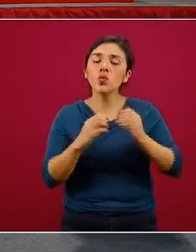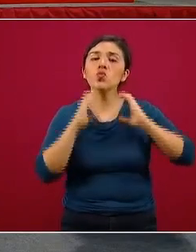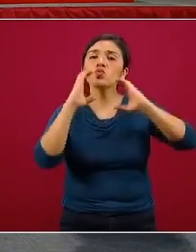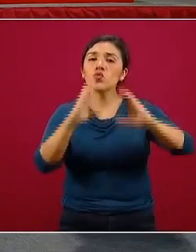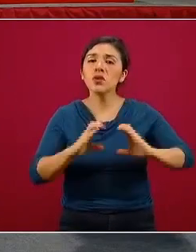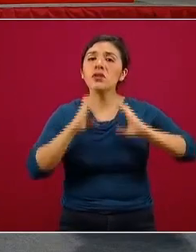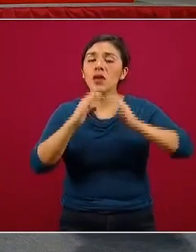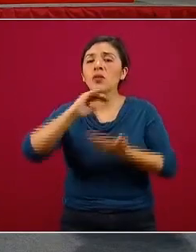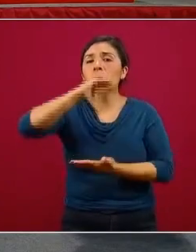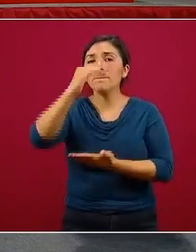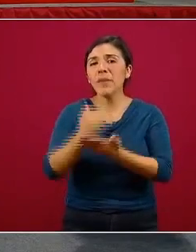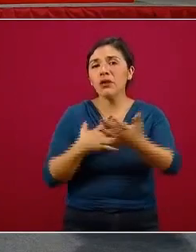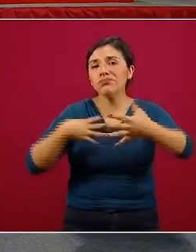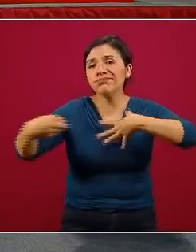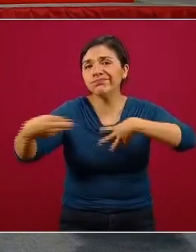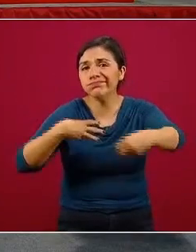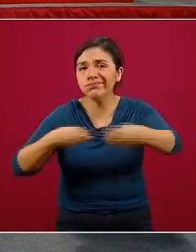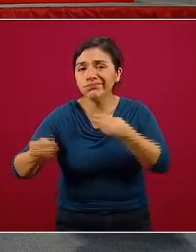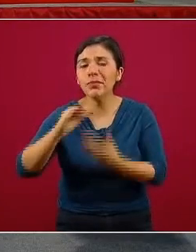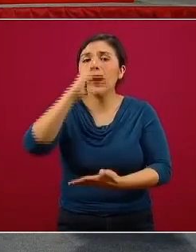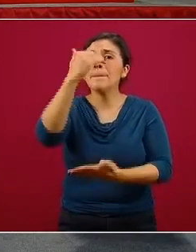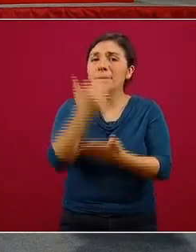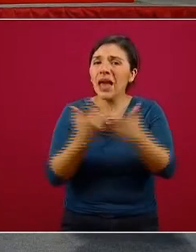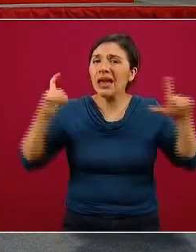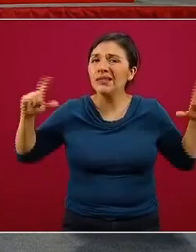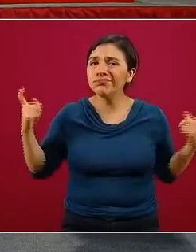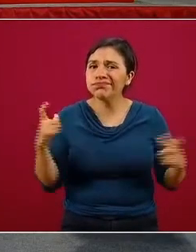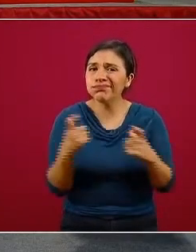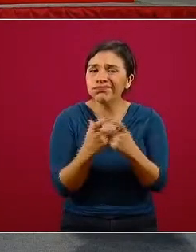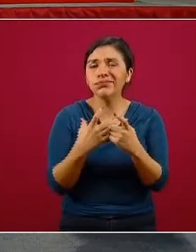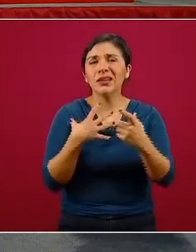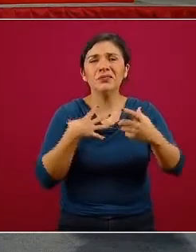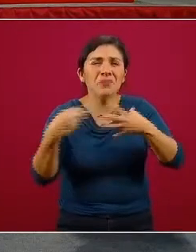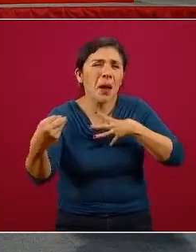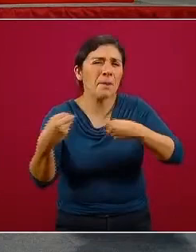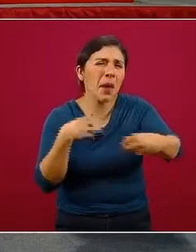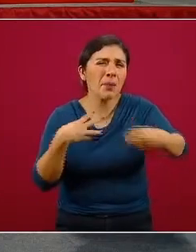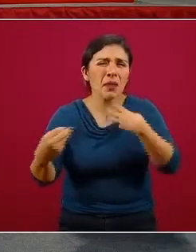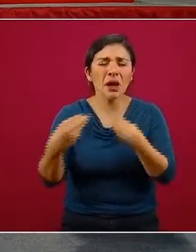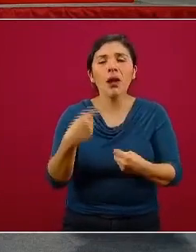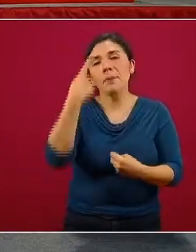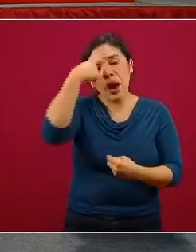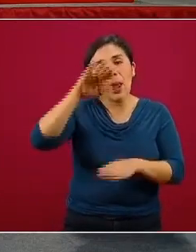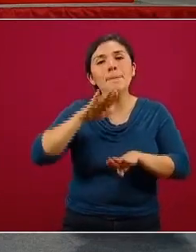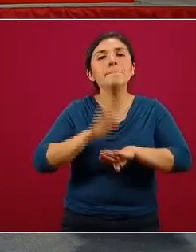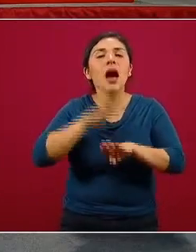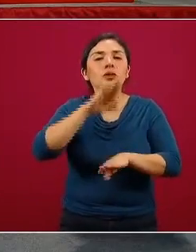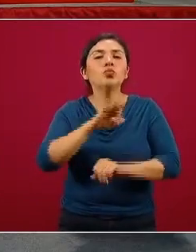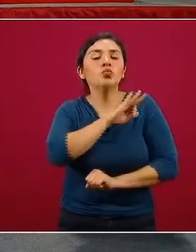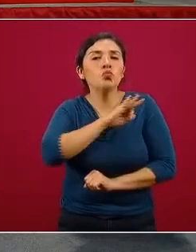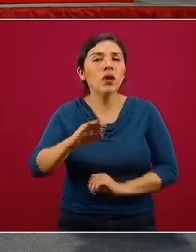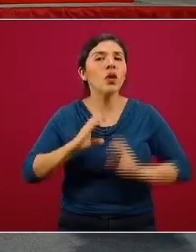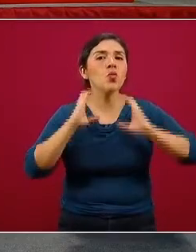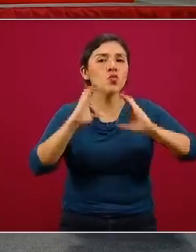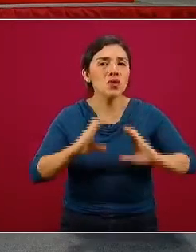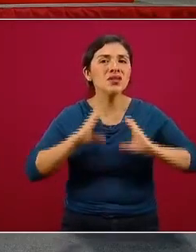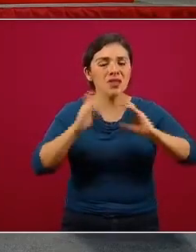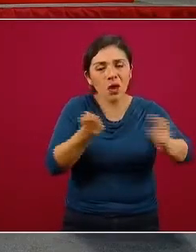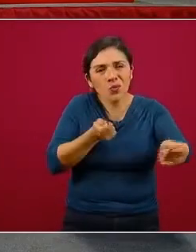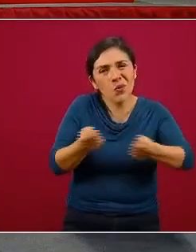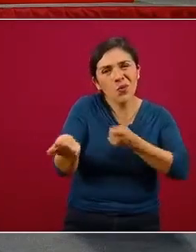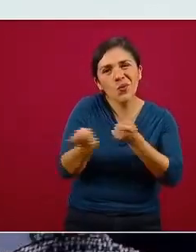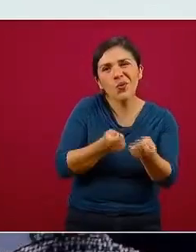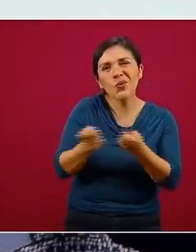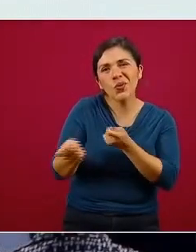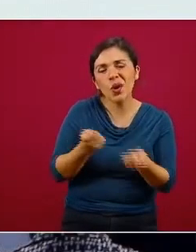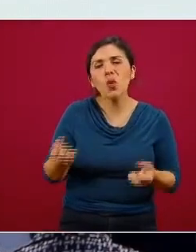los contagios, poder seguir disminuyendo la transmisión y mantener lo más posible controlada